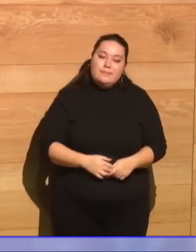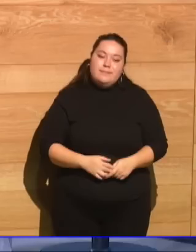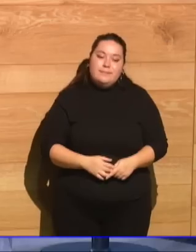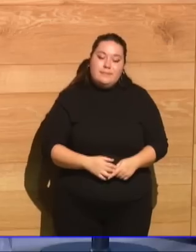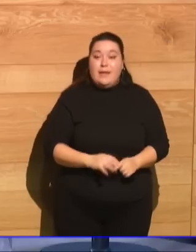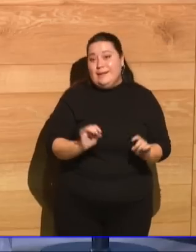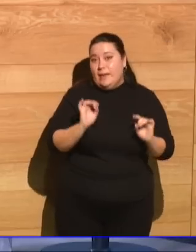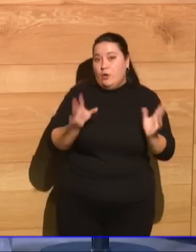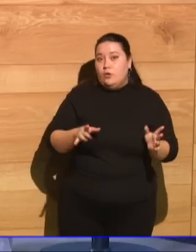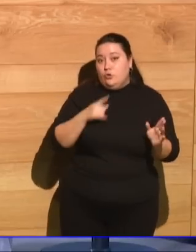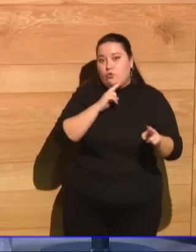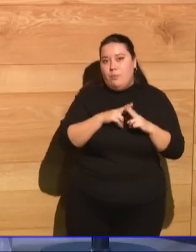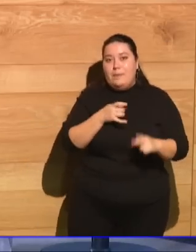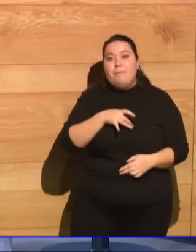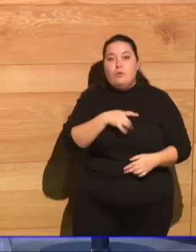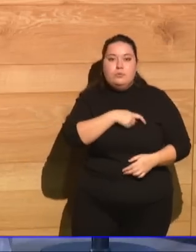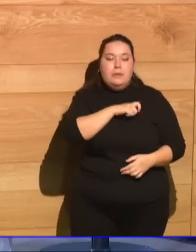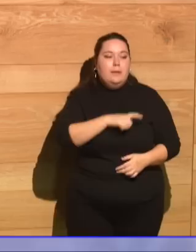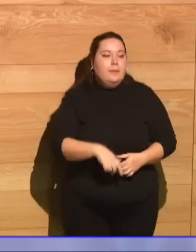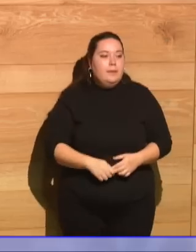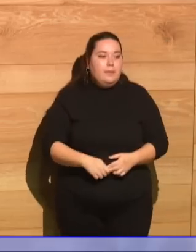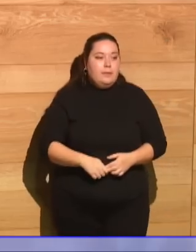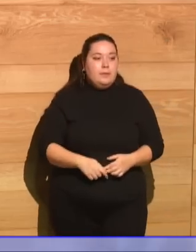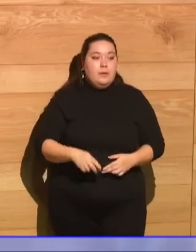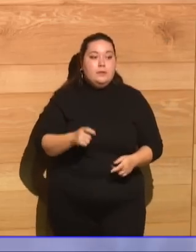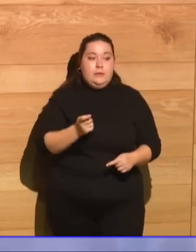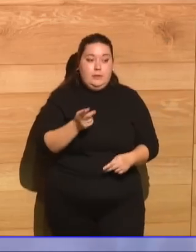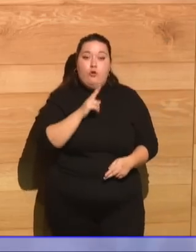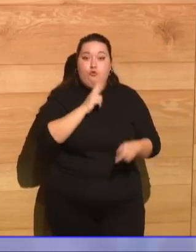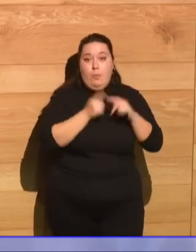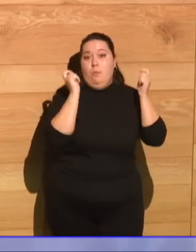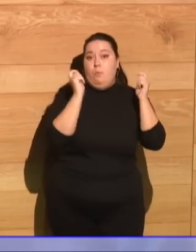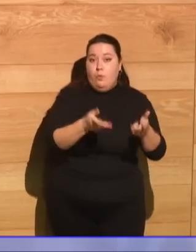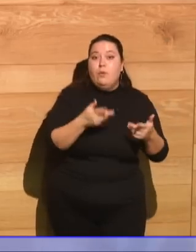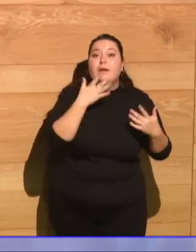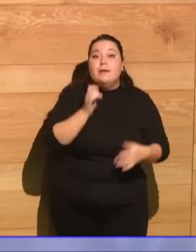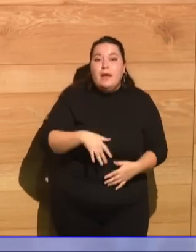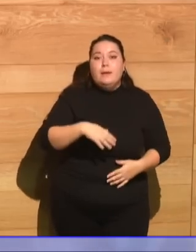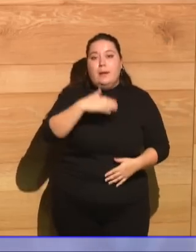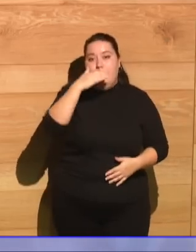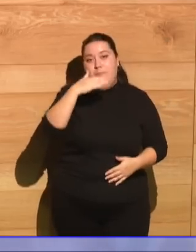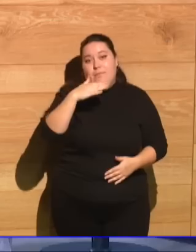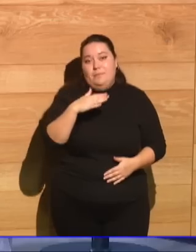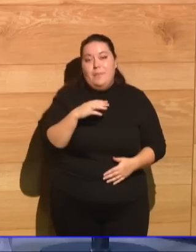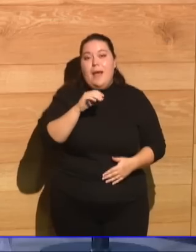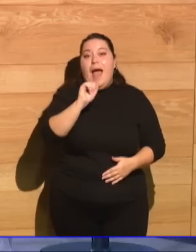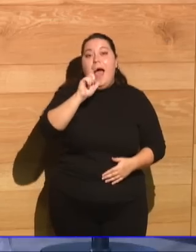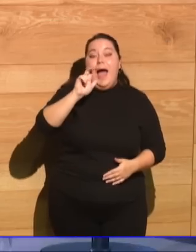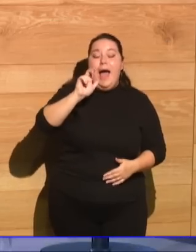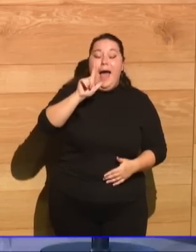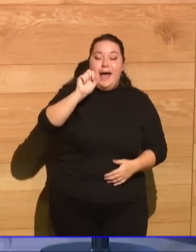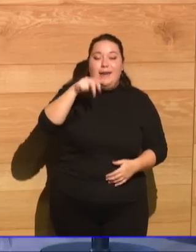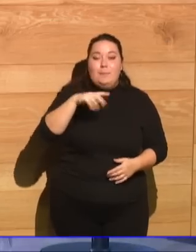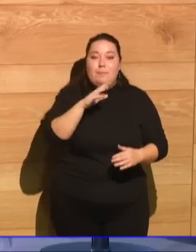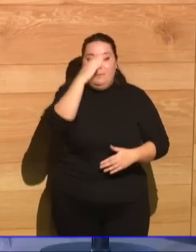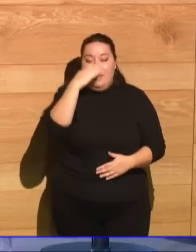Claro, pero se llama Blanco Si es España. un adosín, tiene que ilustrar. El claro. nombre se lo pone, de hecho, el padre de Alan Parker. Esa aberración de blanquear la